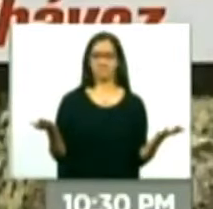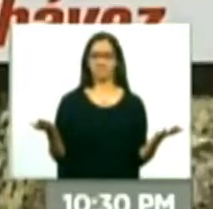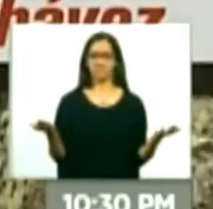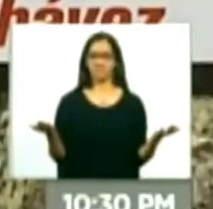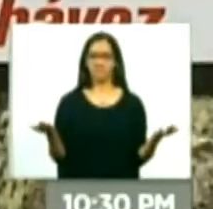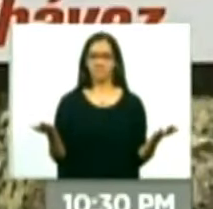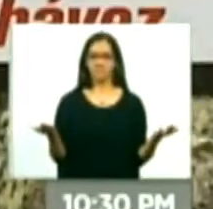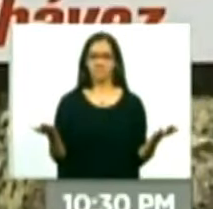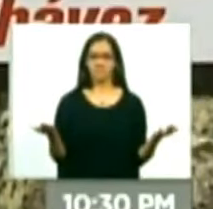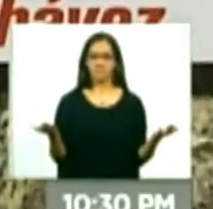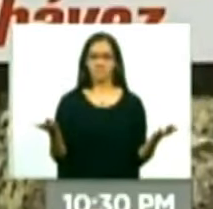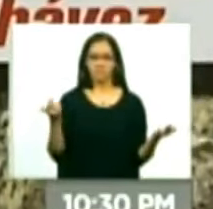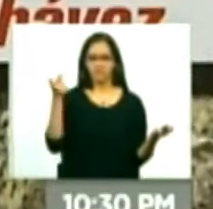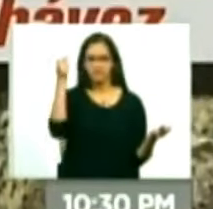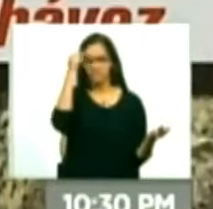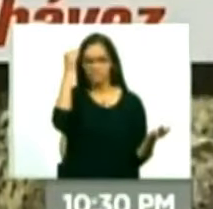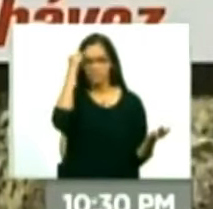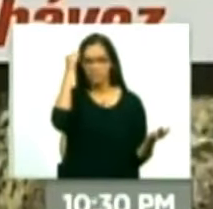Métele coco.